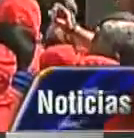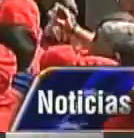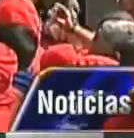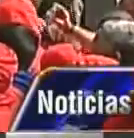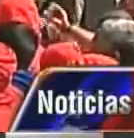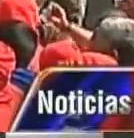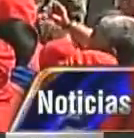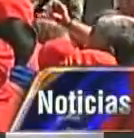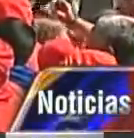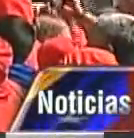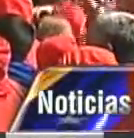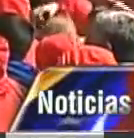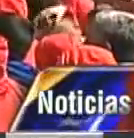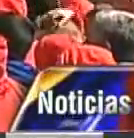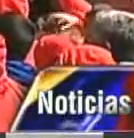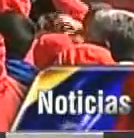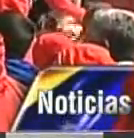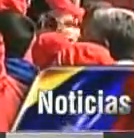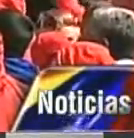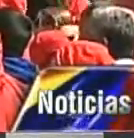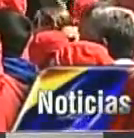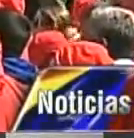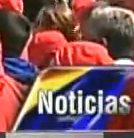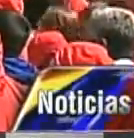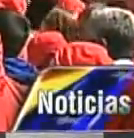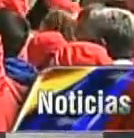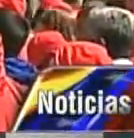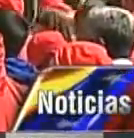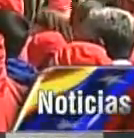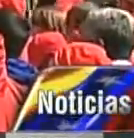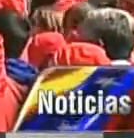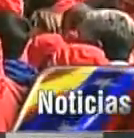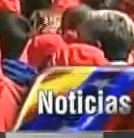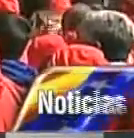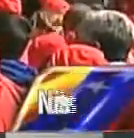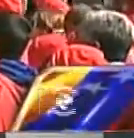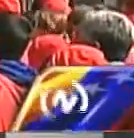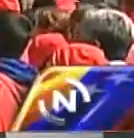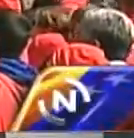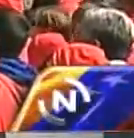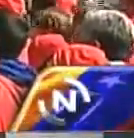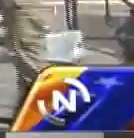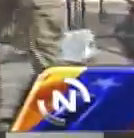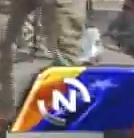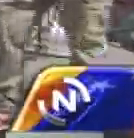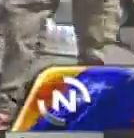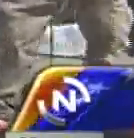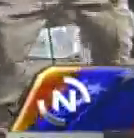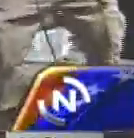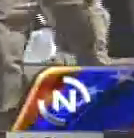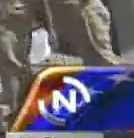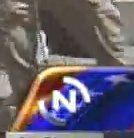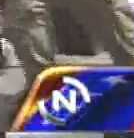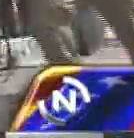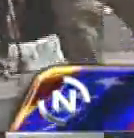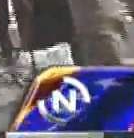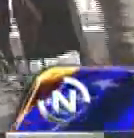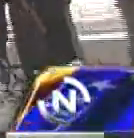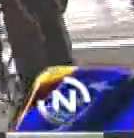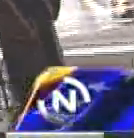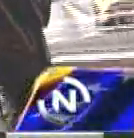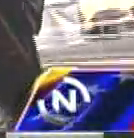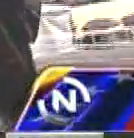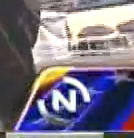se cumplen 3 años de que Rubén Limardo Gascón consiguiera la medalla de oro. Son